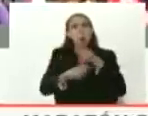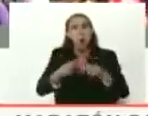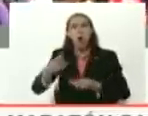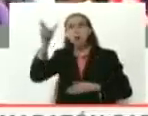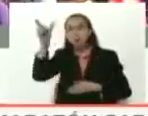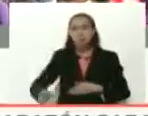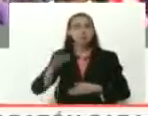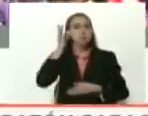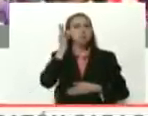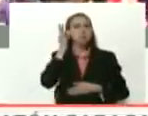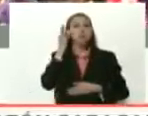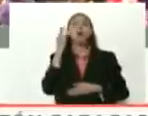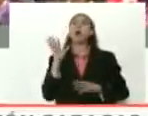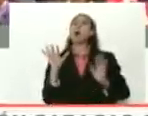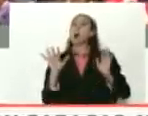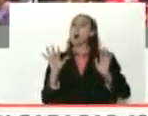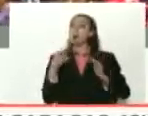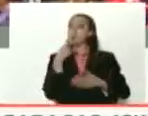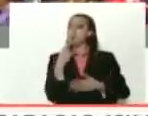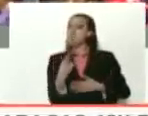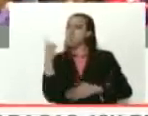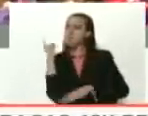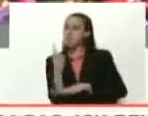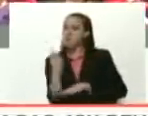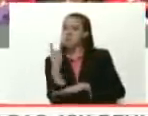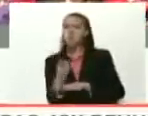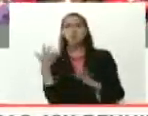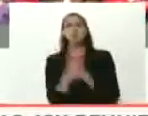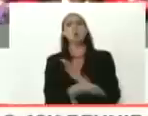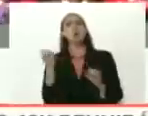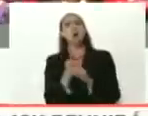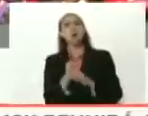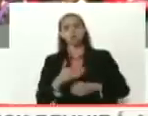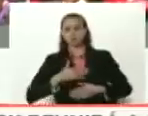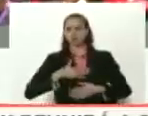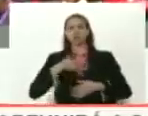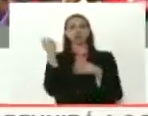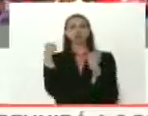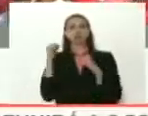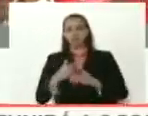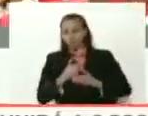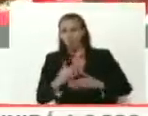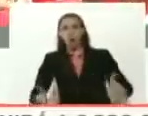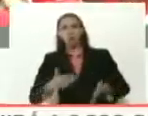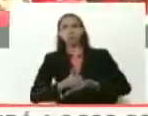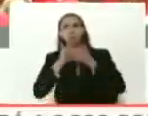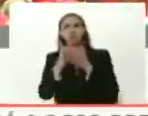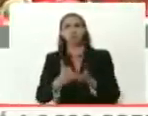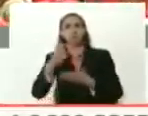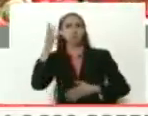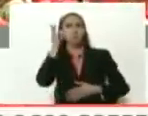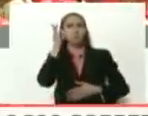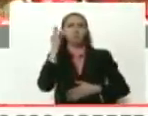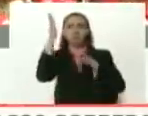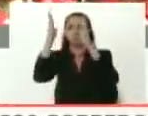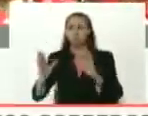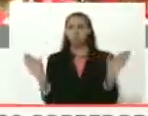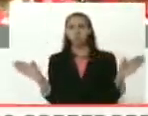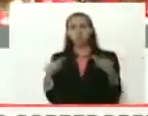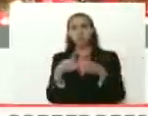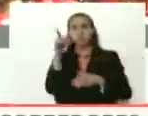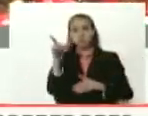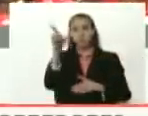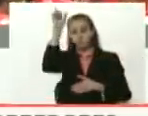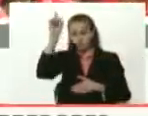Pero si le quieren decir a la mujer cómo debe hacer las cosas de su trabajo. Yo me pongo a la orden de las mujeres. El Partido Socialista Unido de